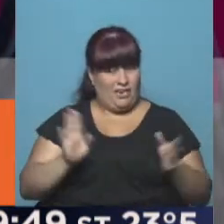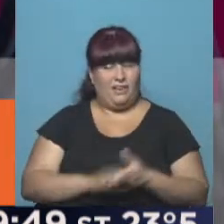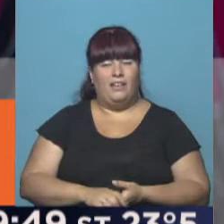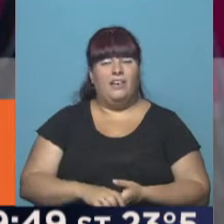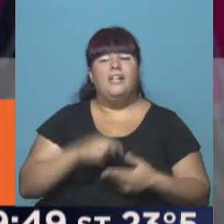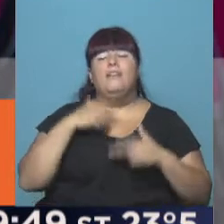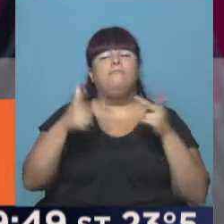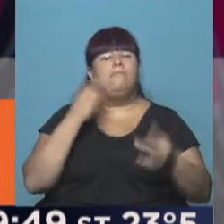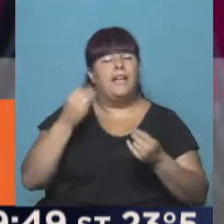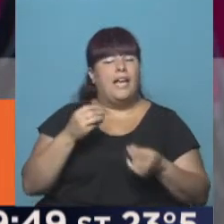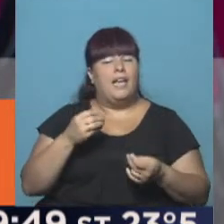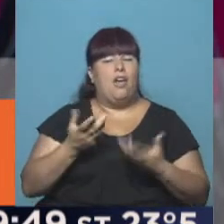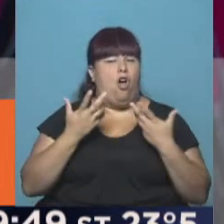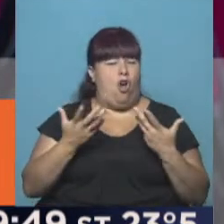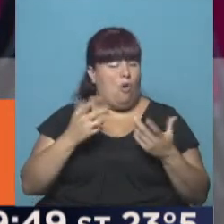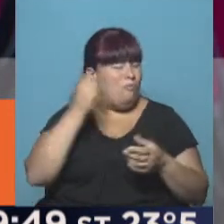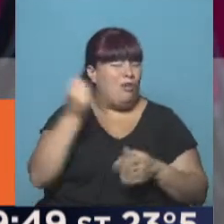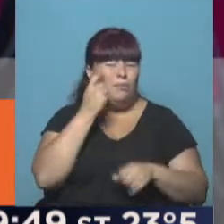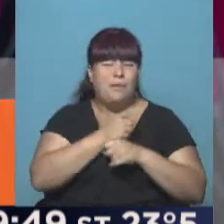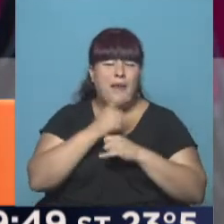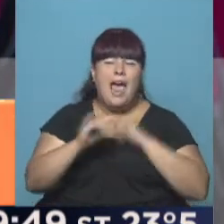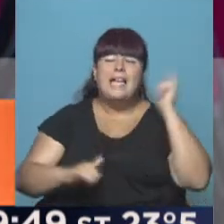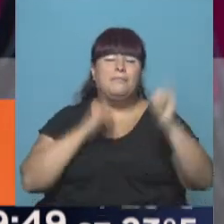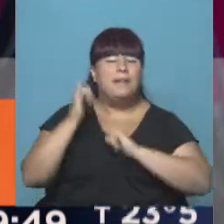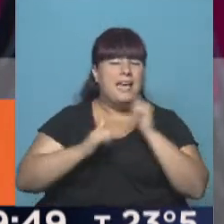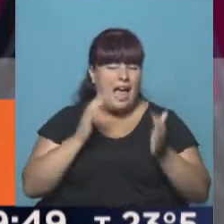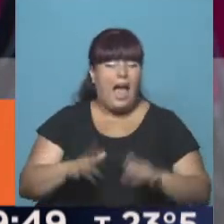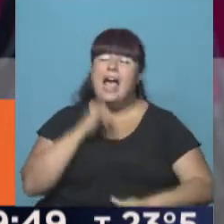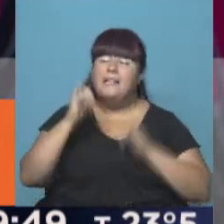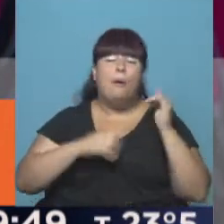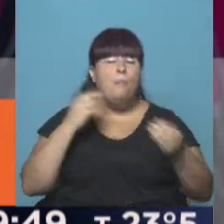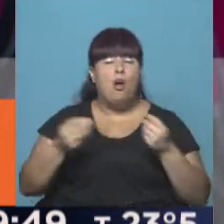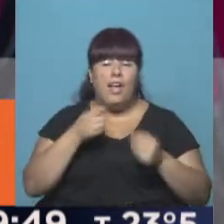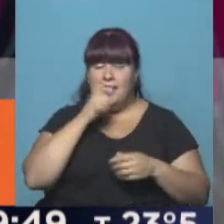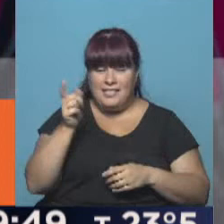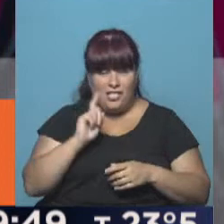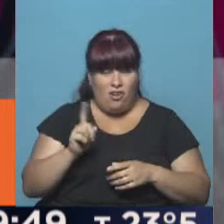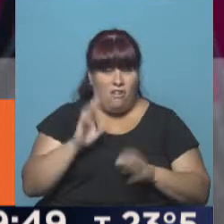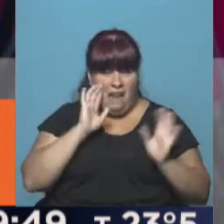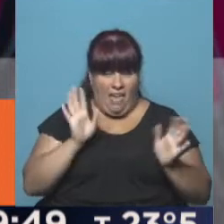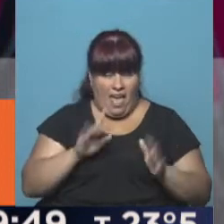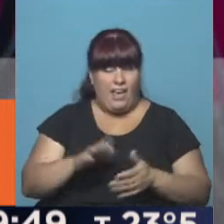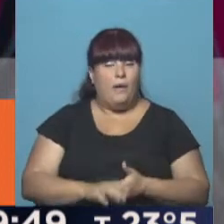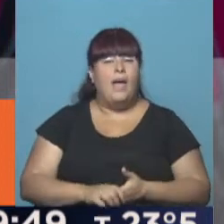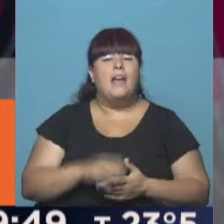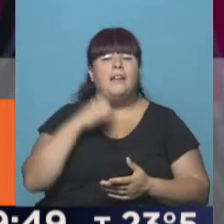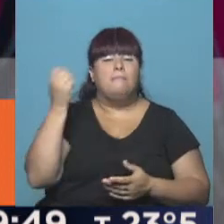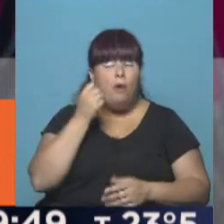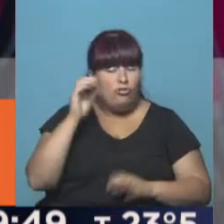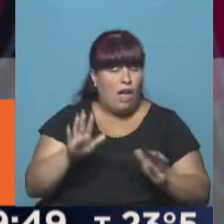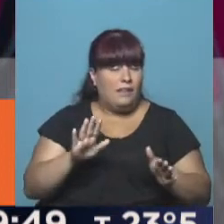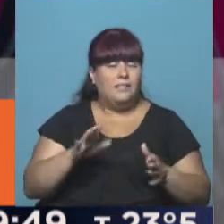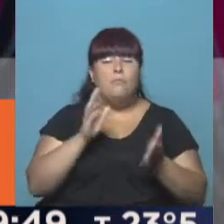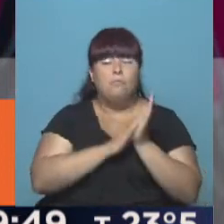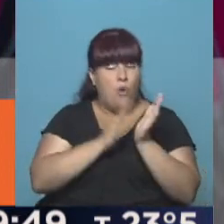¿Qué decimos nosotros? Lo obvio, lo elemental, explique. Claro. Explique porque si no tiene nada que ver la explicación contundente,